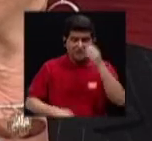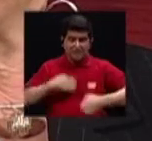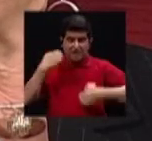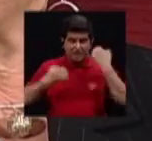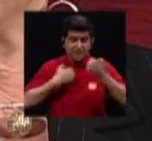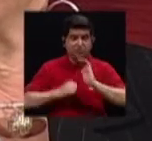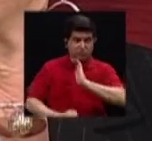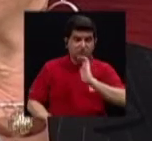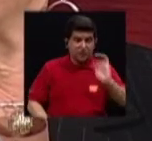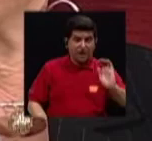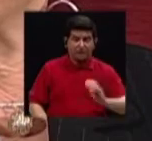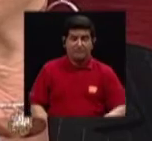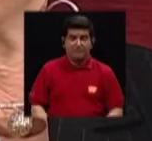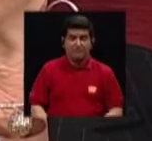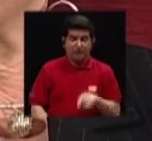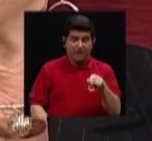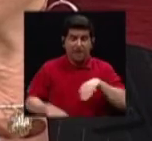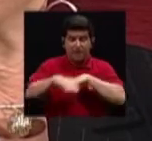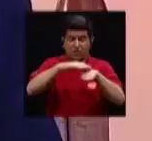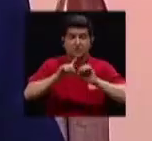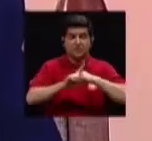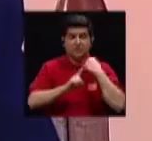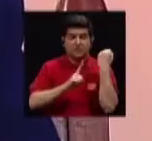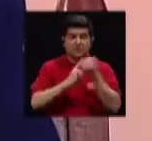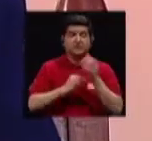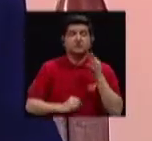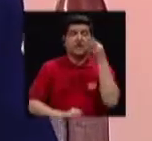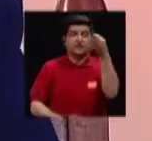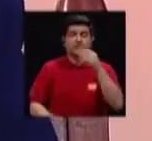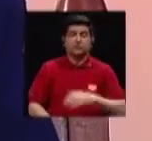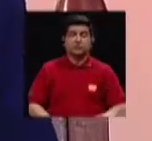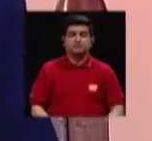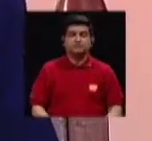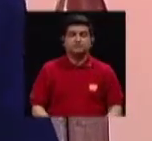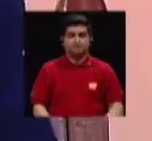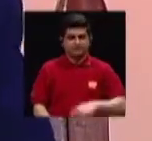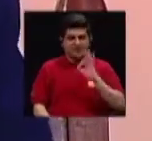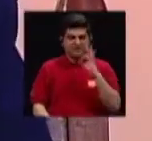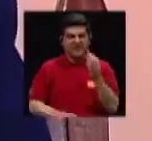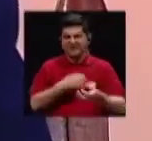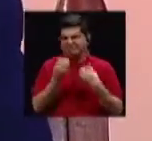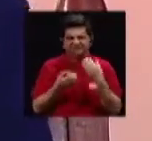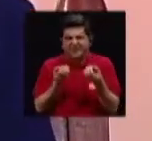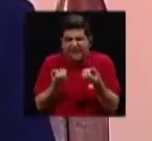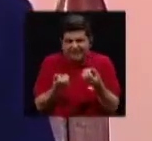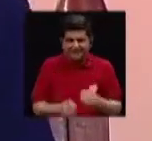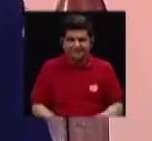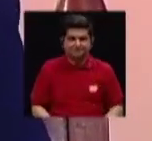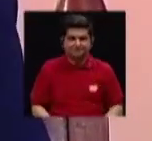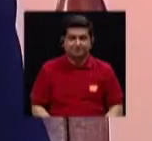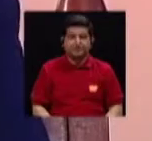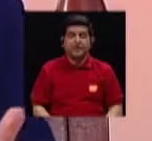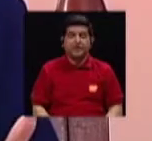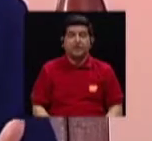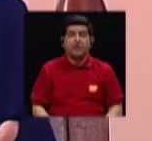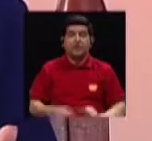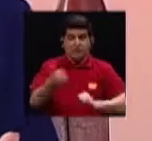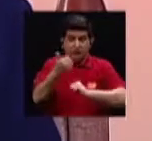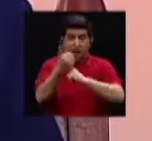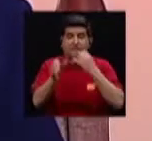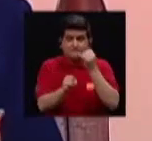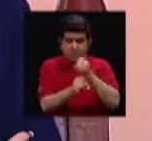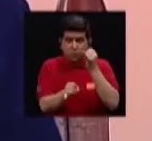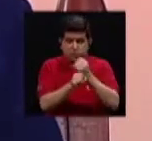niños, que son la base de la sociedad futura. Entonces, bueno, ¿qué hicimos? Con el apoyo institucional, como digo,